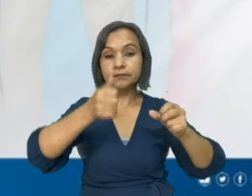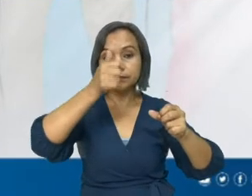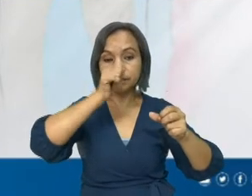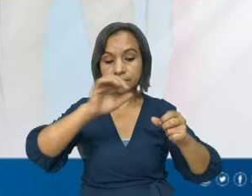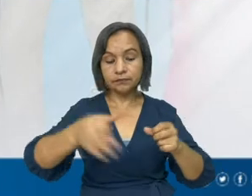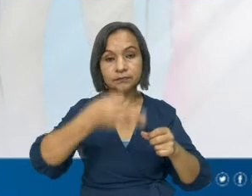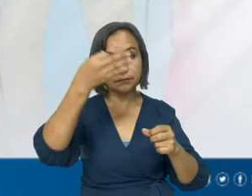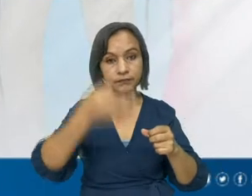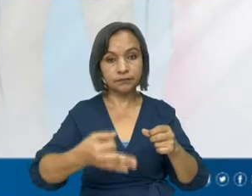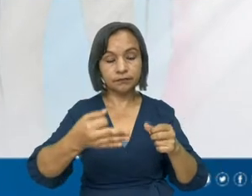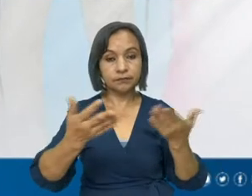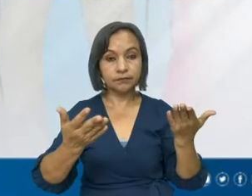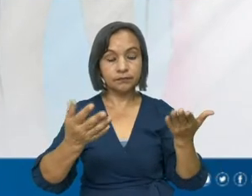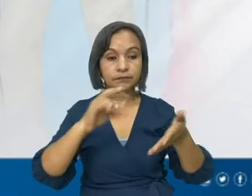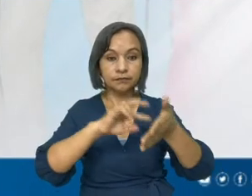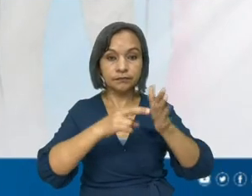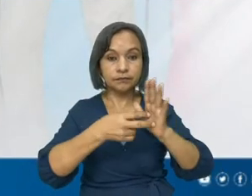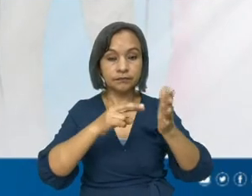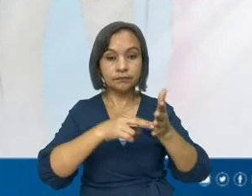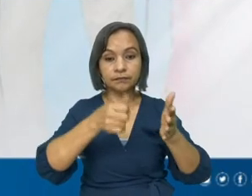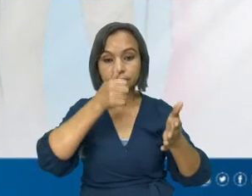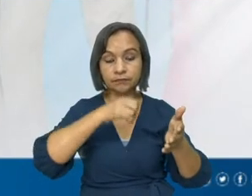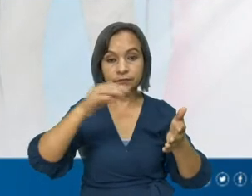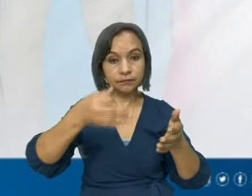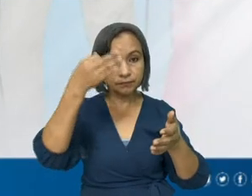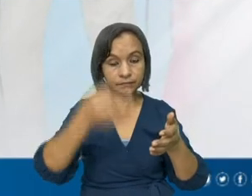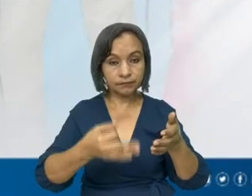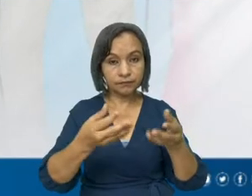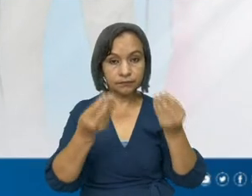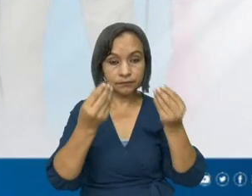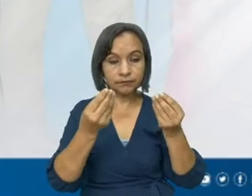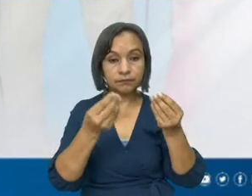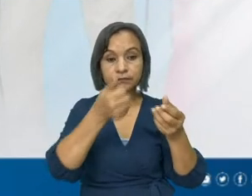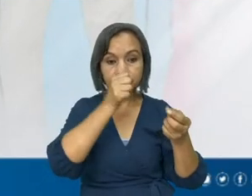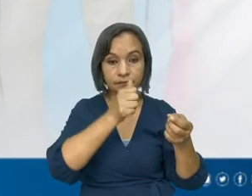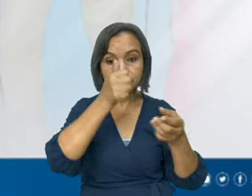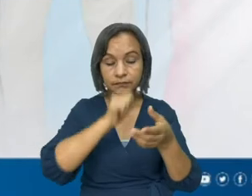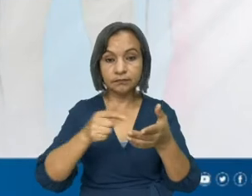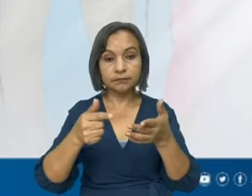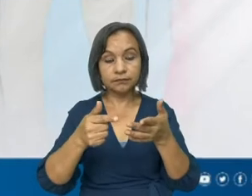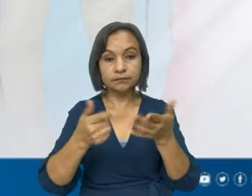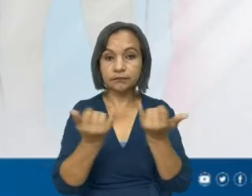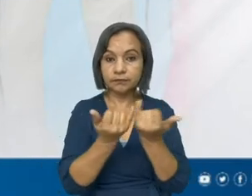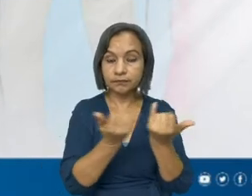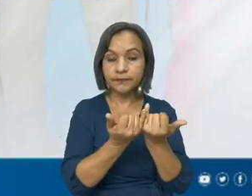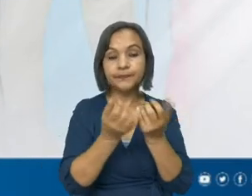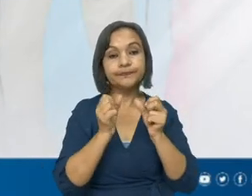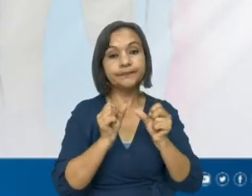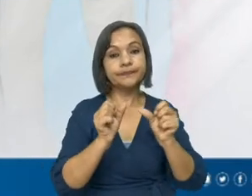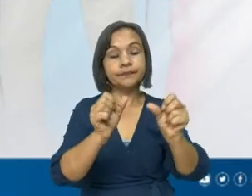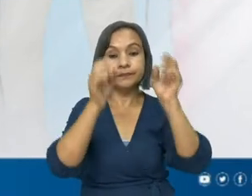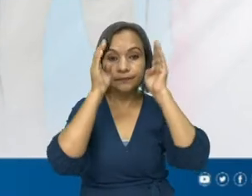segura, y significa de que tener agua segura es de que haya suficiente cantidad de agua, que haya para que haya continuidad en